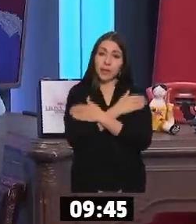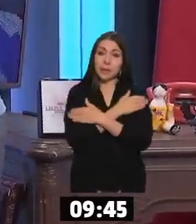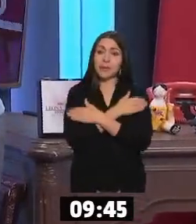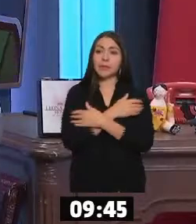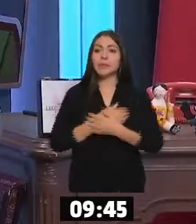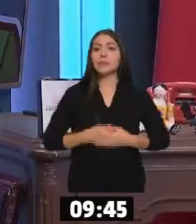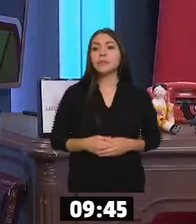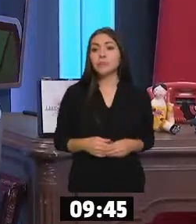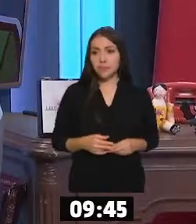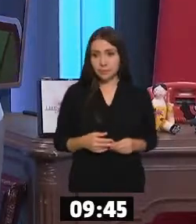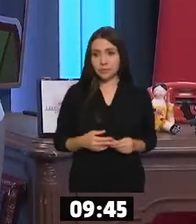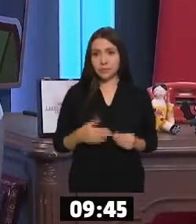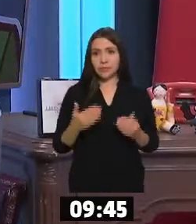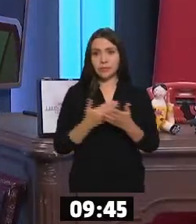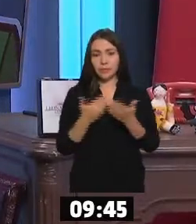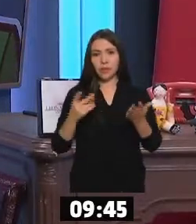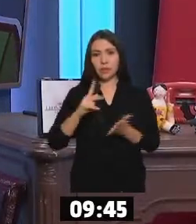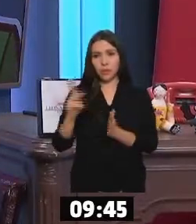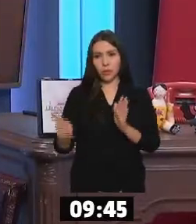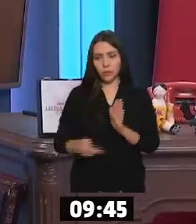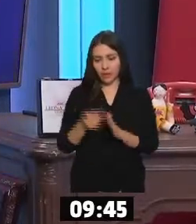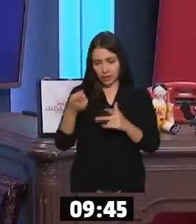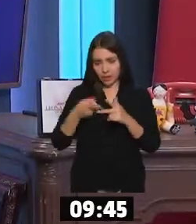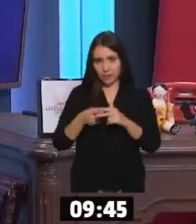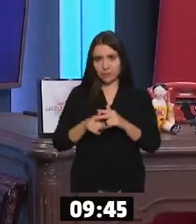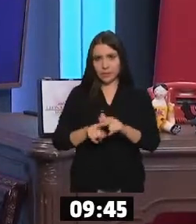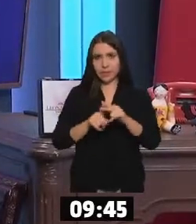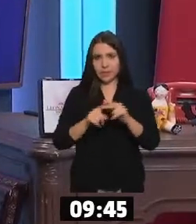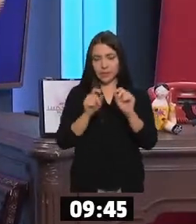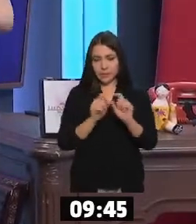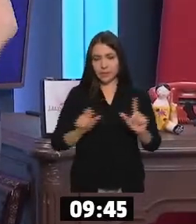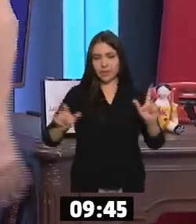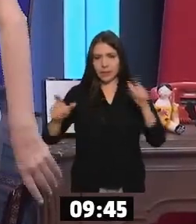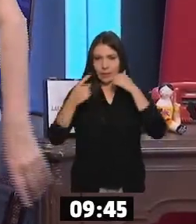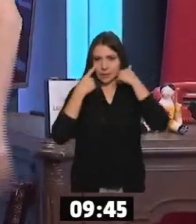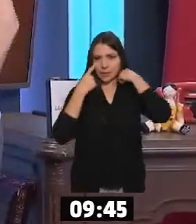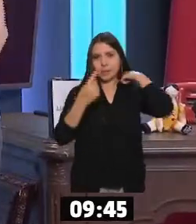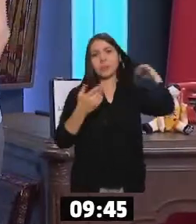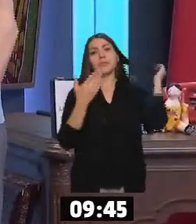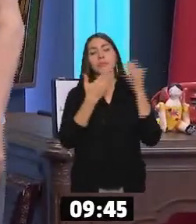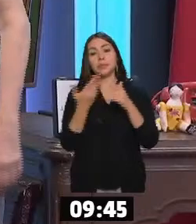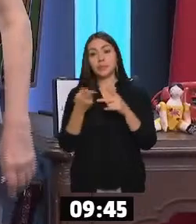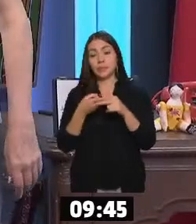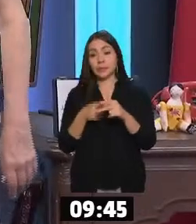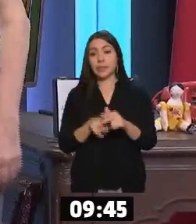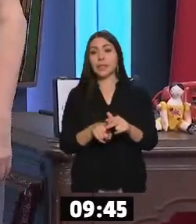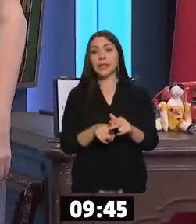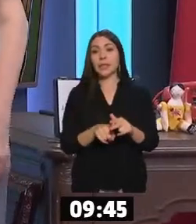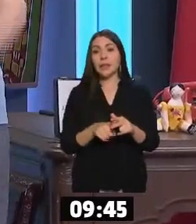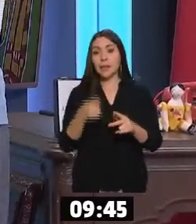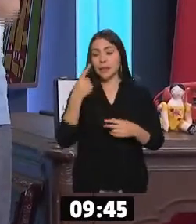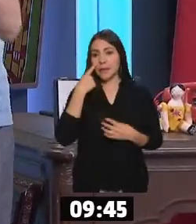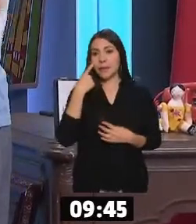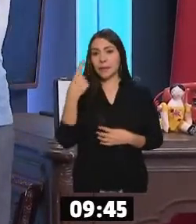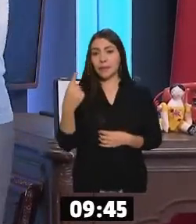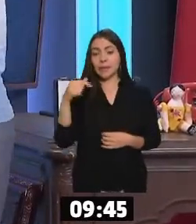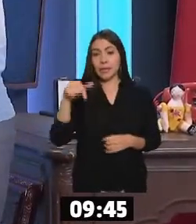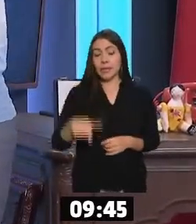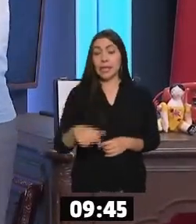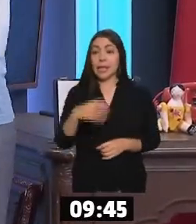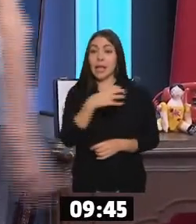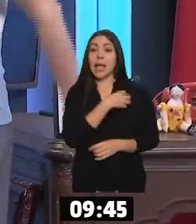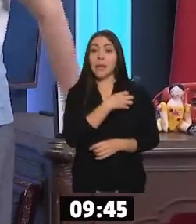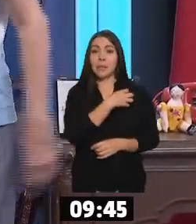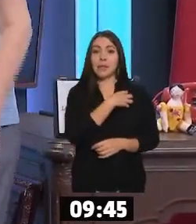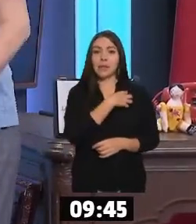tú haga de cuenta que vamos a volver a empezar para que esto tenga sentido. Y aquí comenzamos con... Para que vea que en Capital por